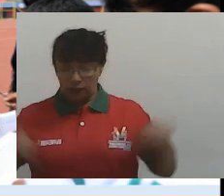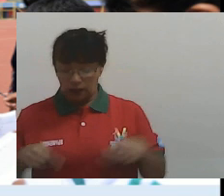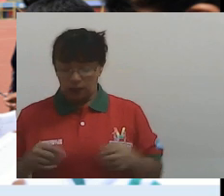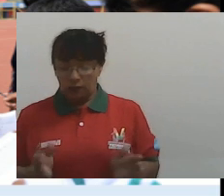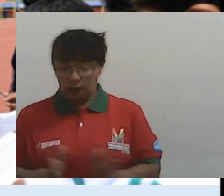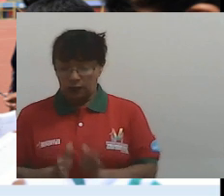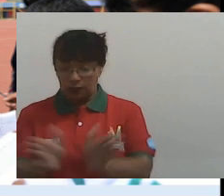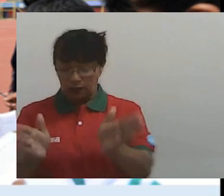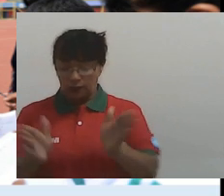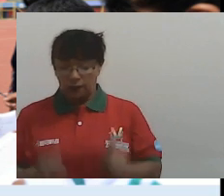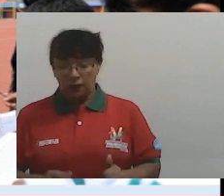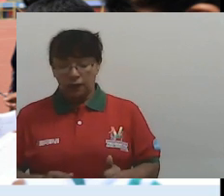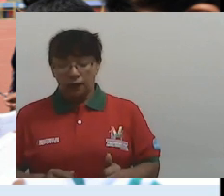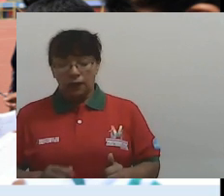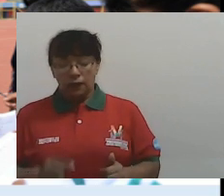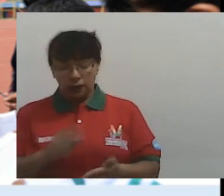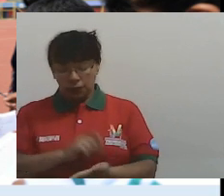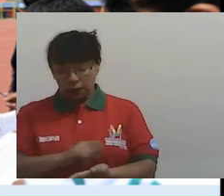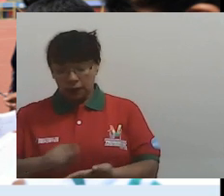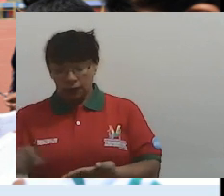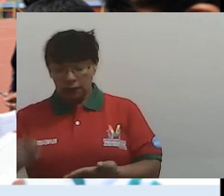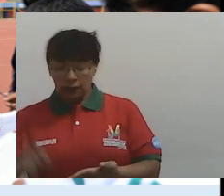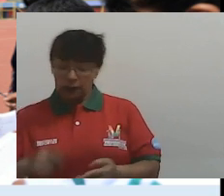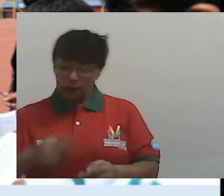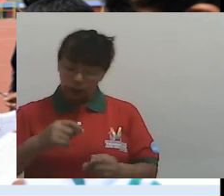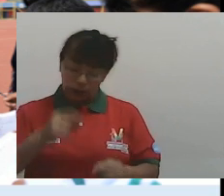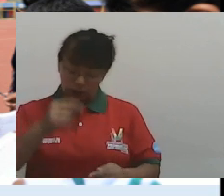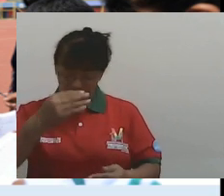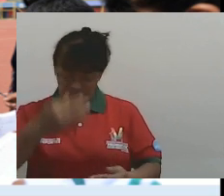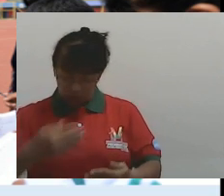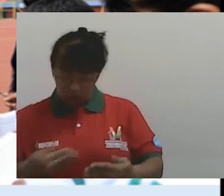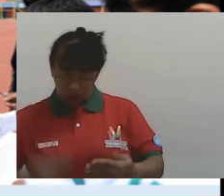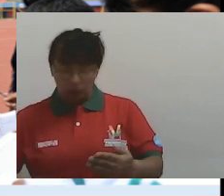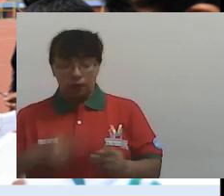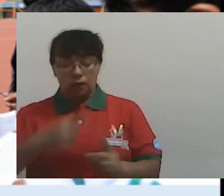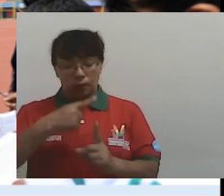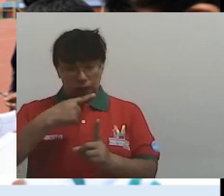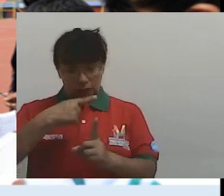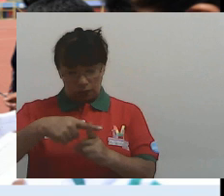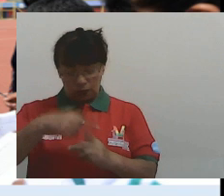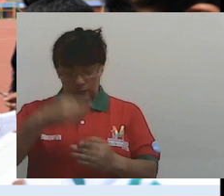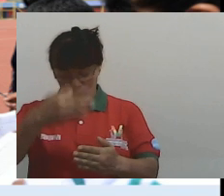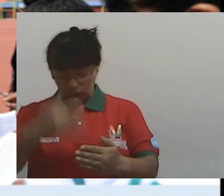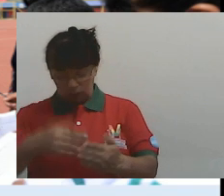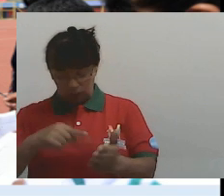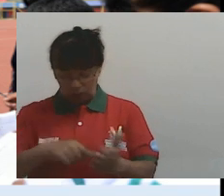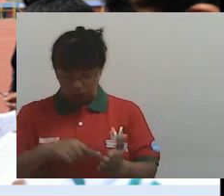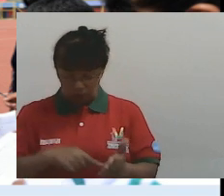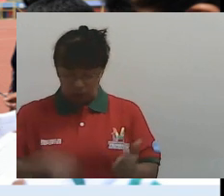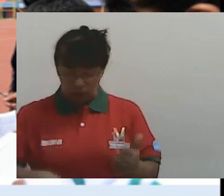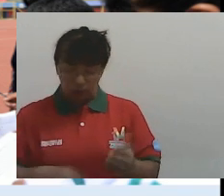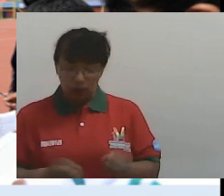que voy a proceder a la suma, ¿sí?, de todos esos puntos que he asignado.